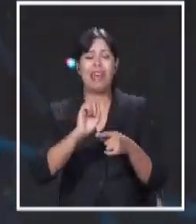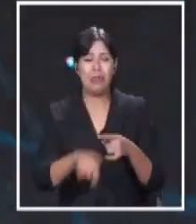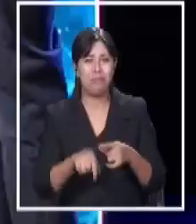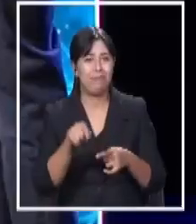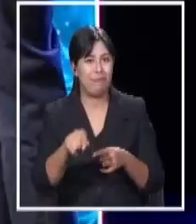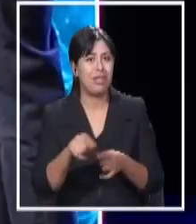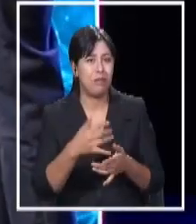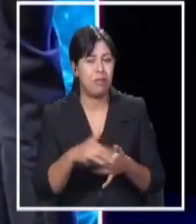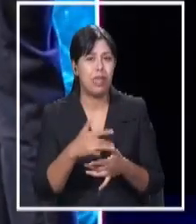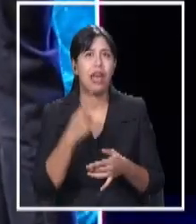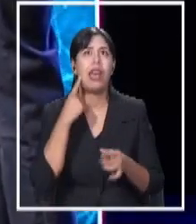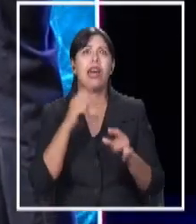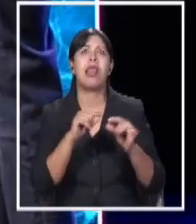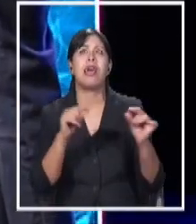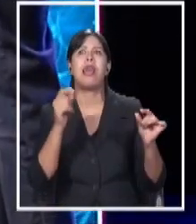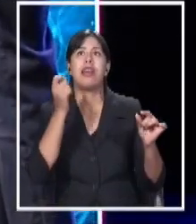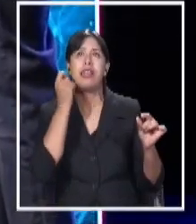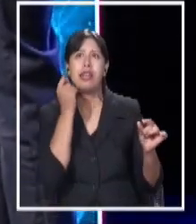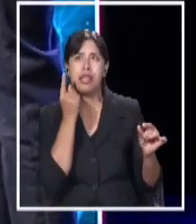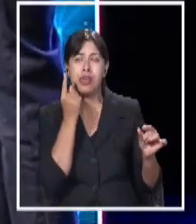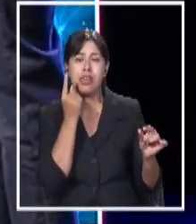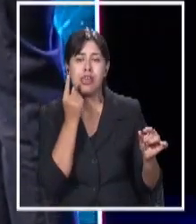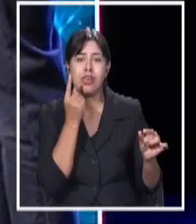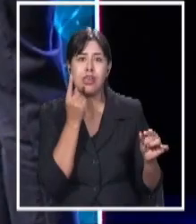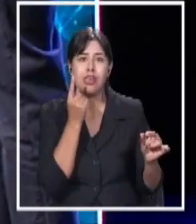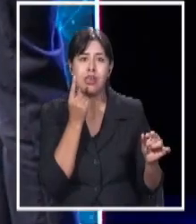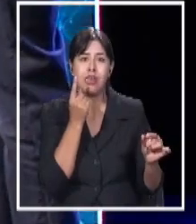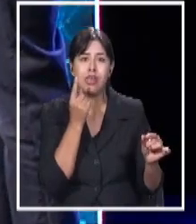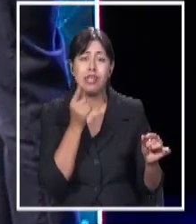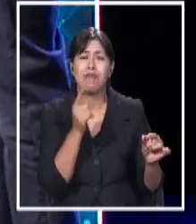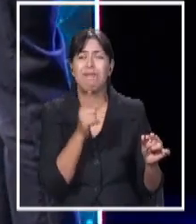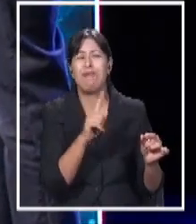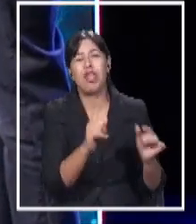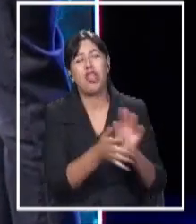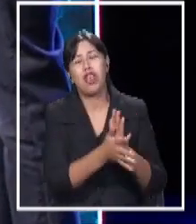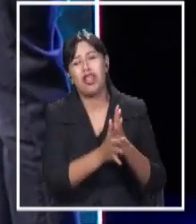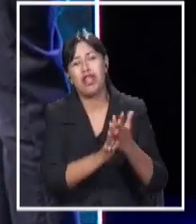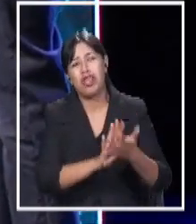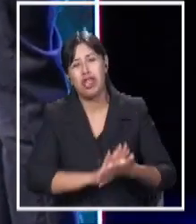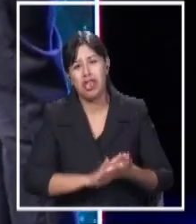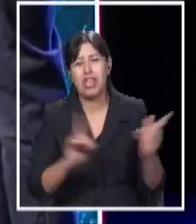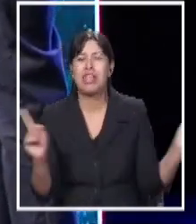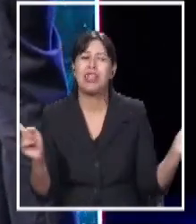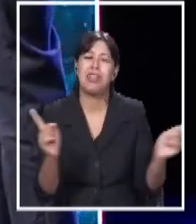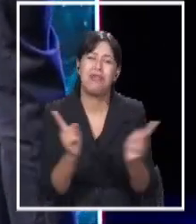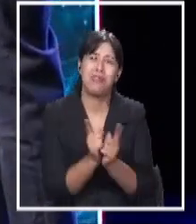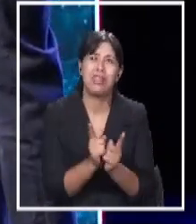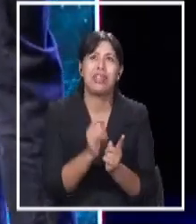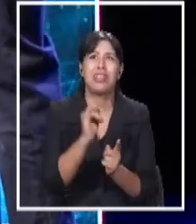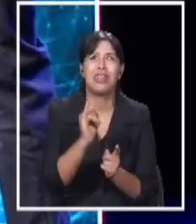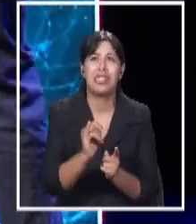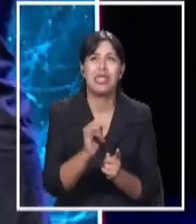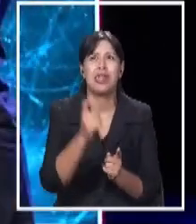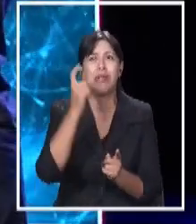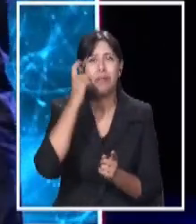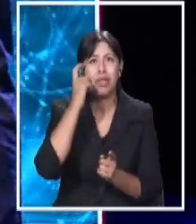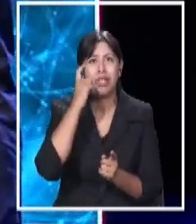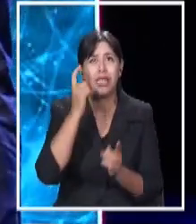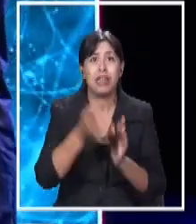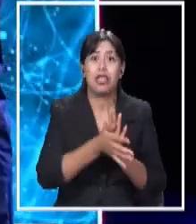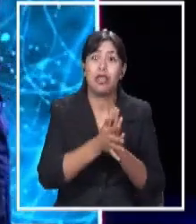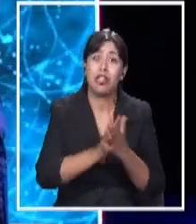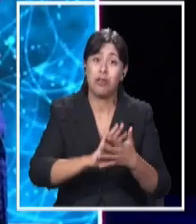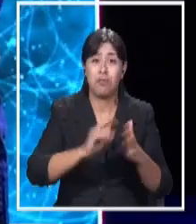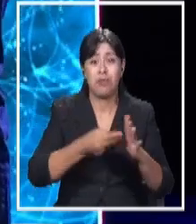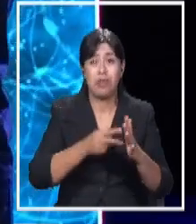empieza a hacer sentido. No del todo. Así como es reduccionista pensar que todo el problema